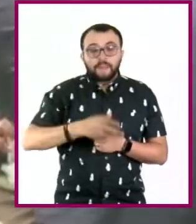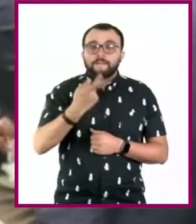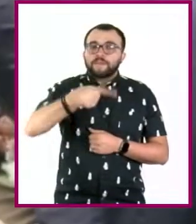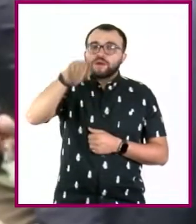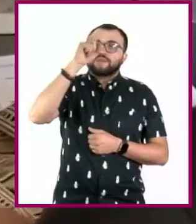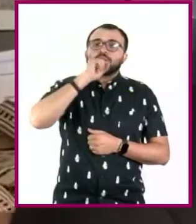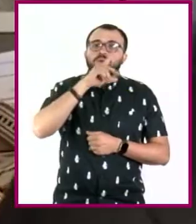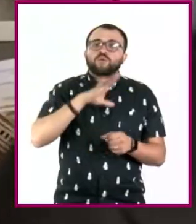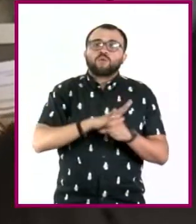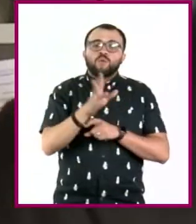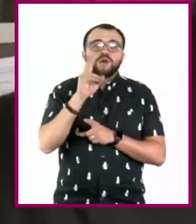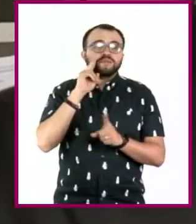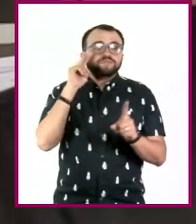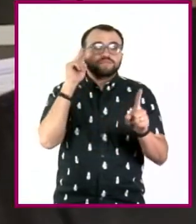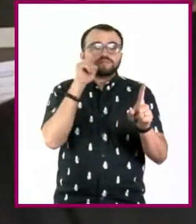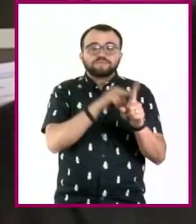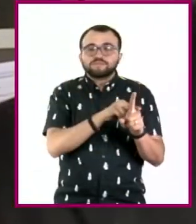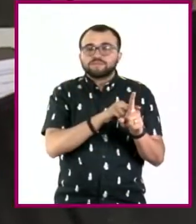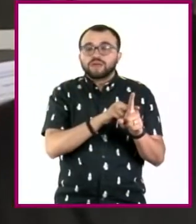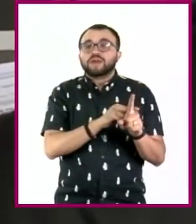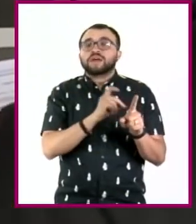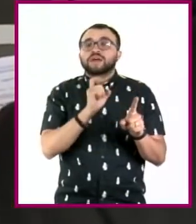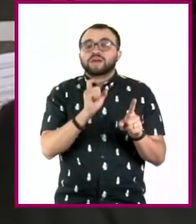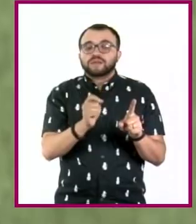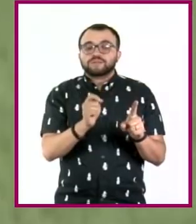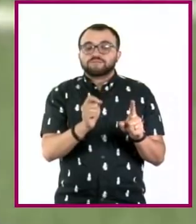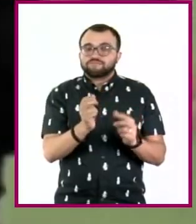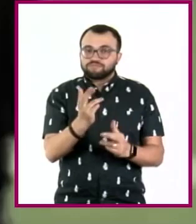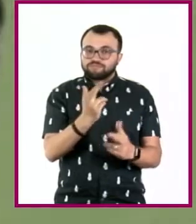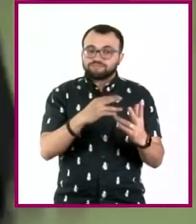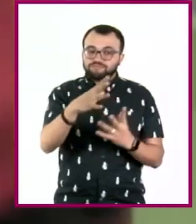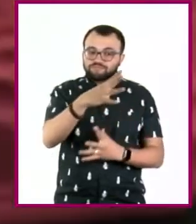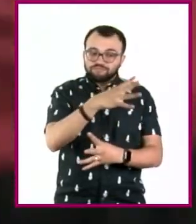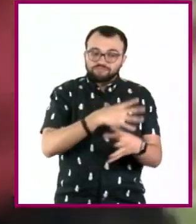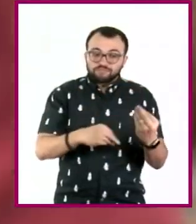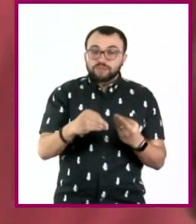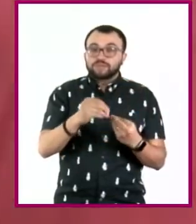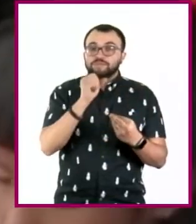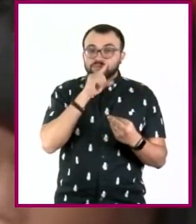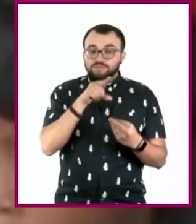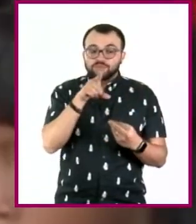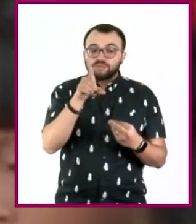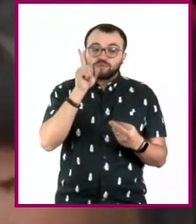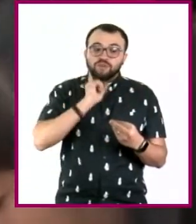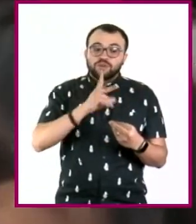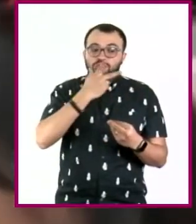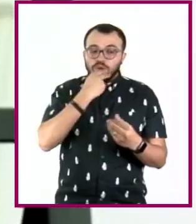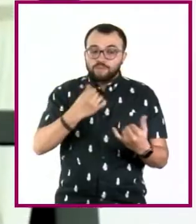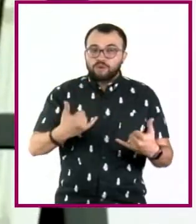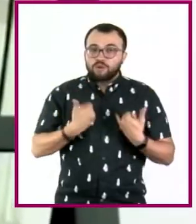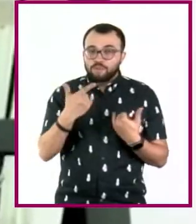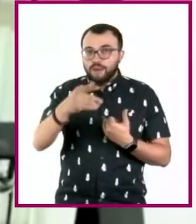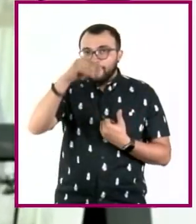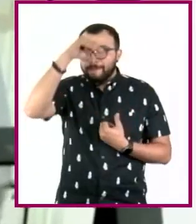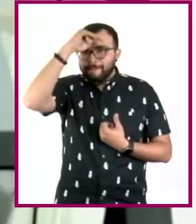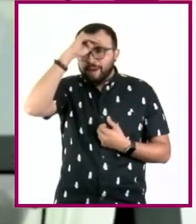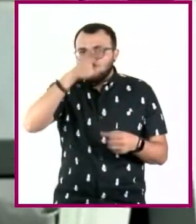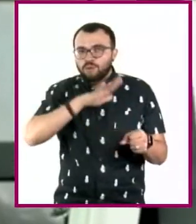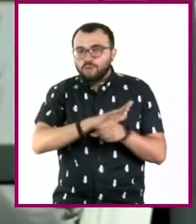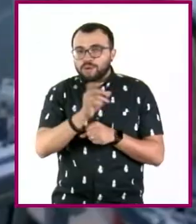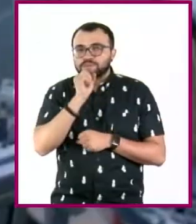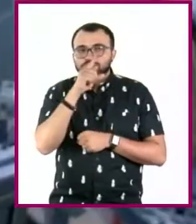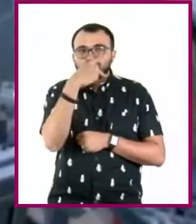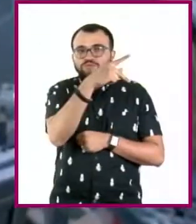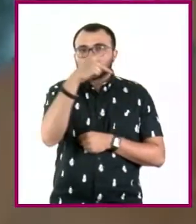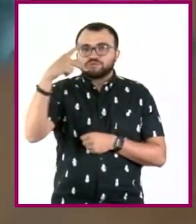una mirada de recuperación de lo que las y los jóvenes piensan sobre su condición